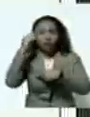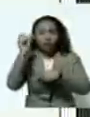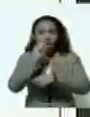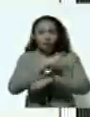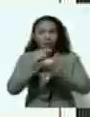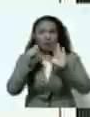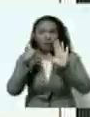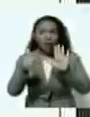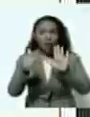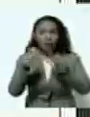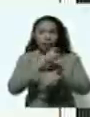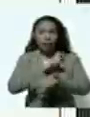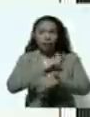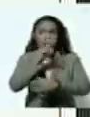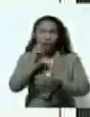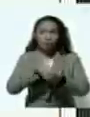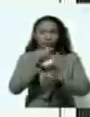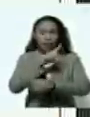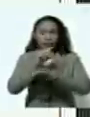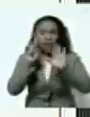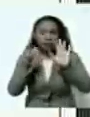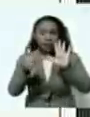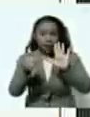16 de enero de 2016.